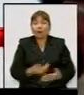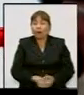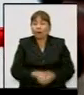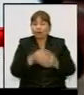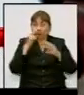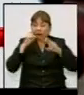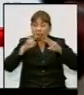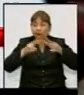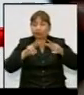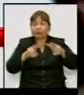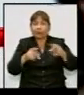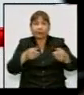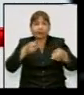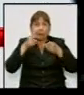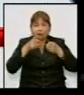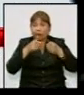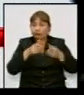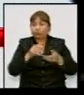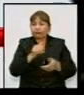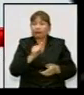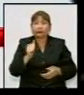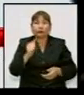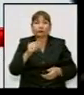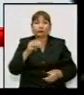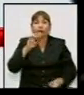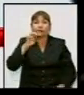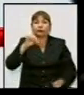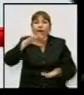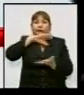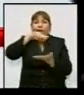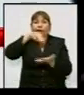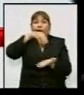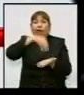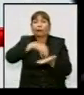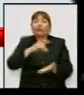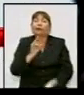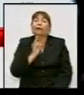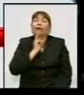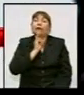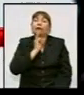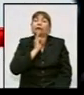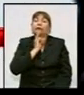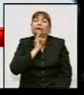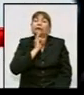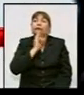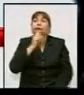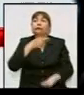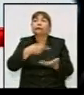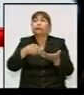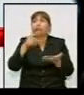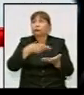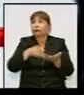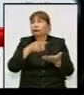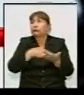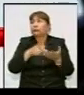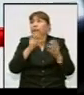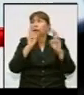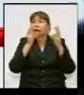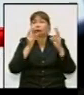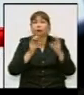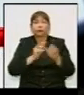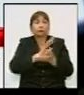enfocado en el ataque de TI a las temas de megaciudades. Estados Unidos está ordenando este tema para el tema